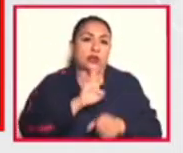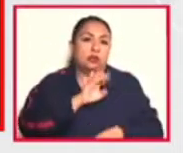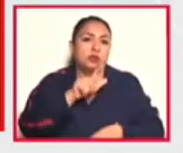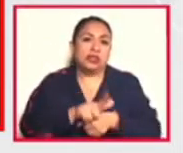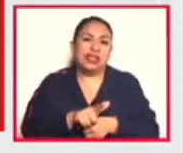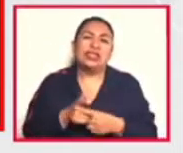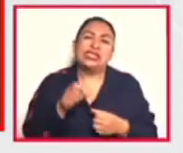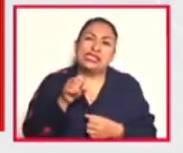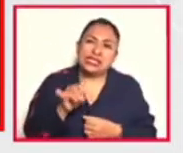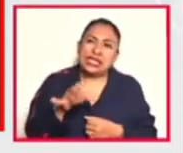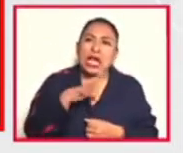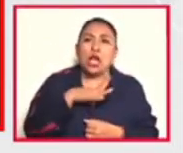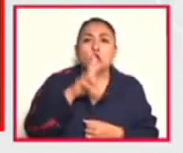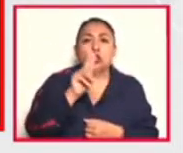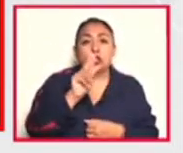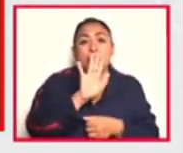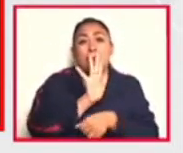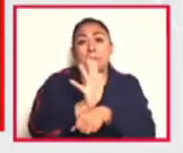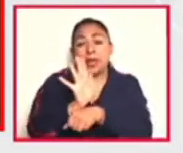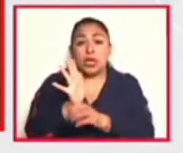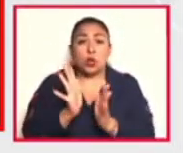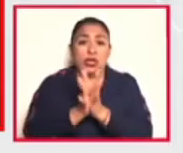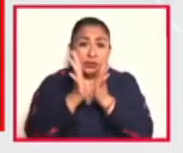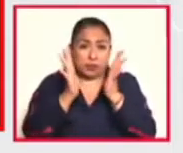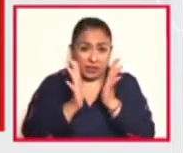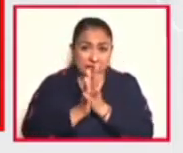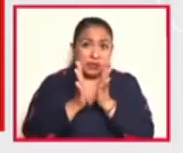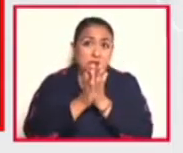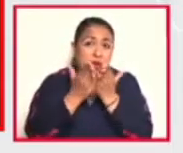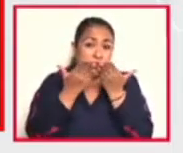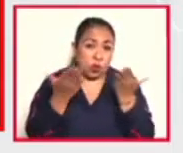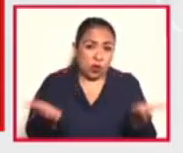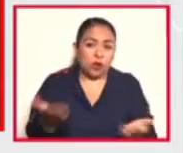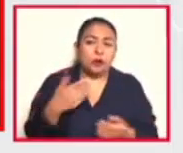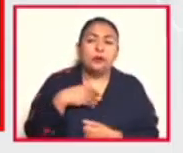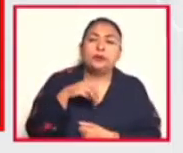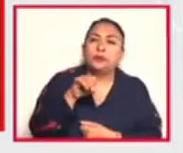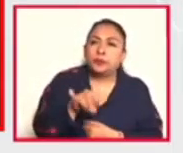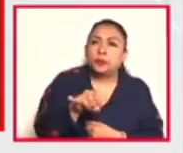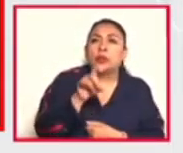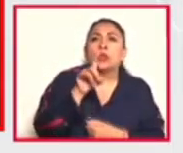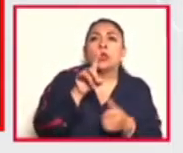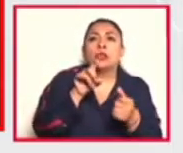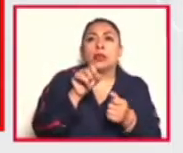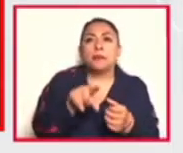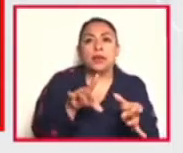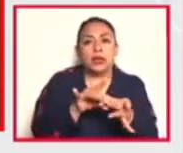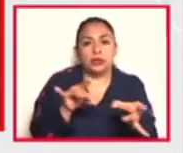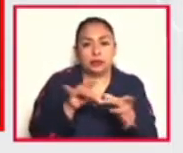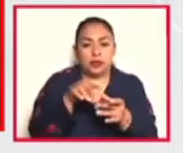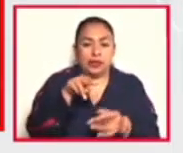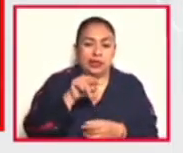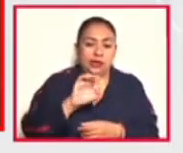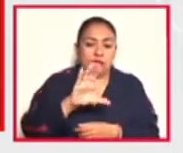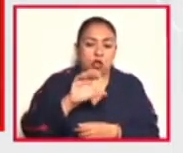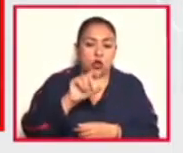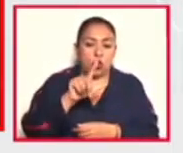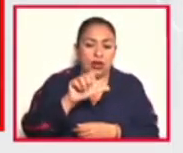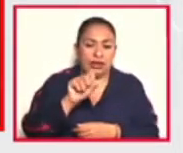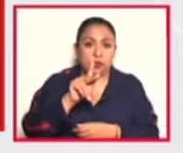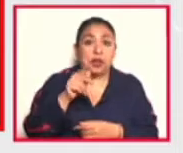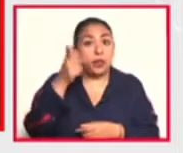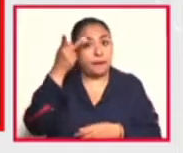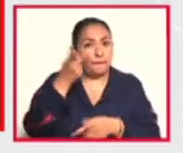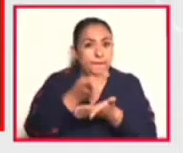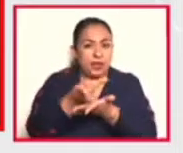había 80 películas participando en esta edición, Julio. Sí, por ahí también hay que decir que Nicolás Pereda se lleva el premio al mejor director por la